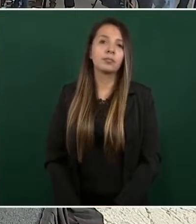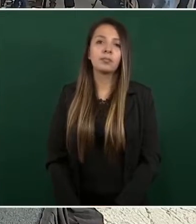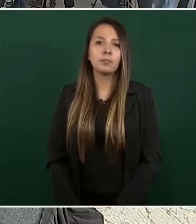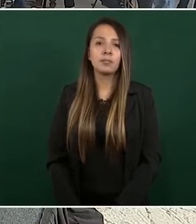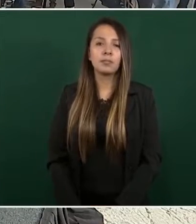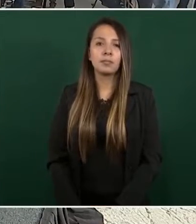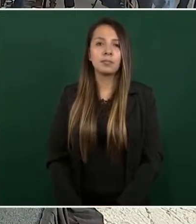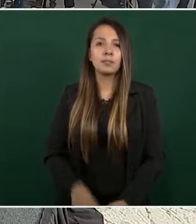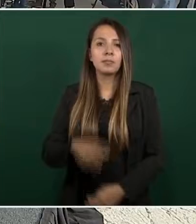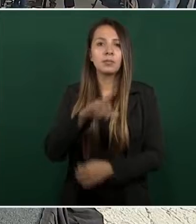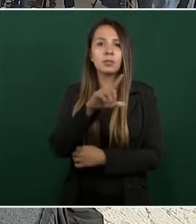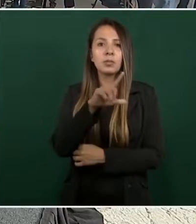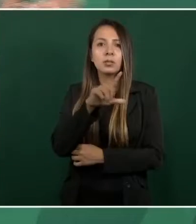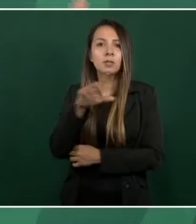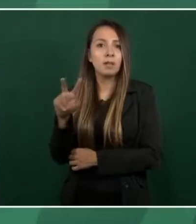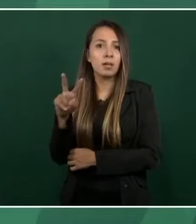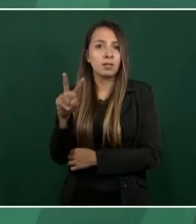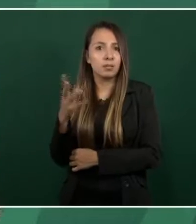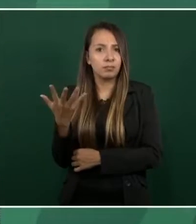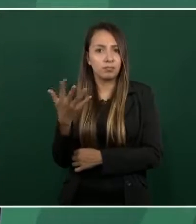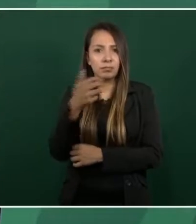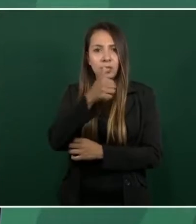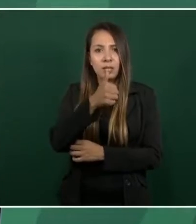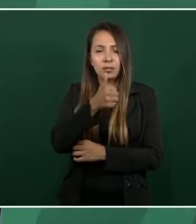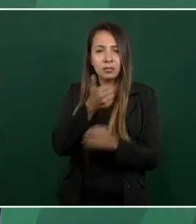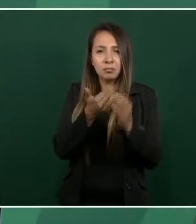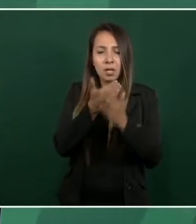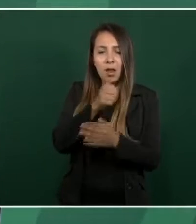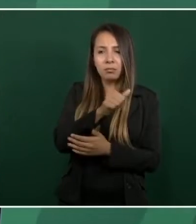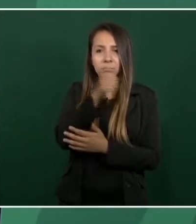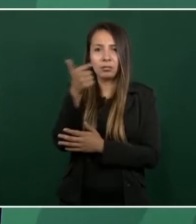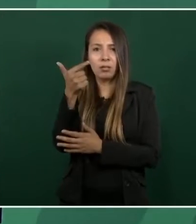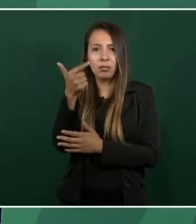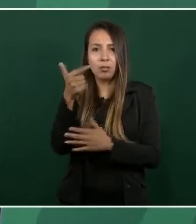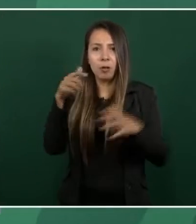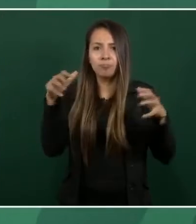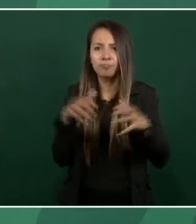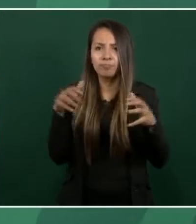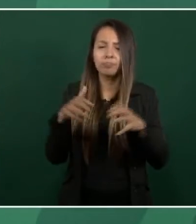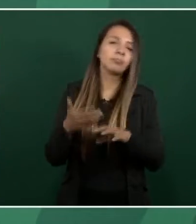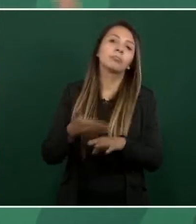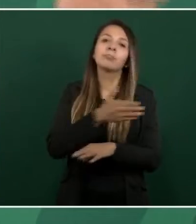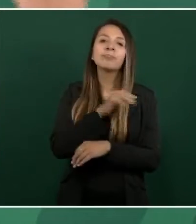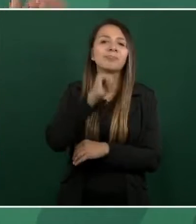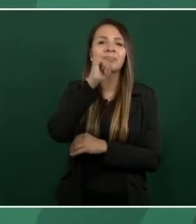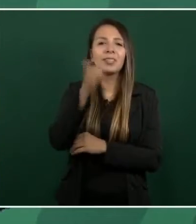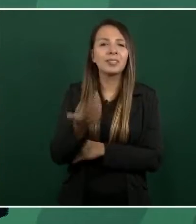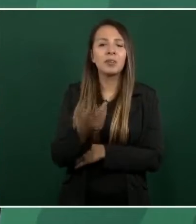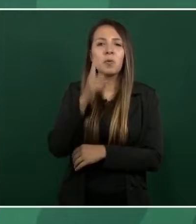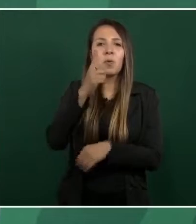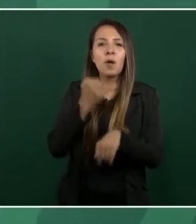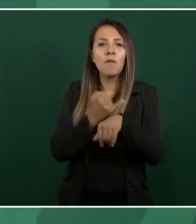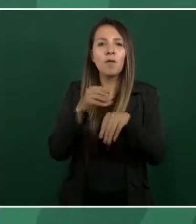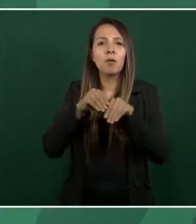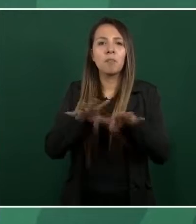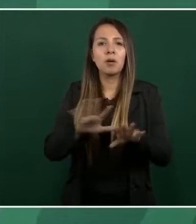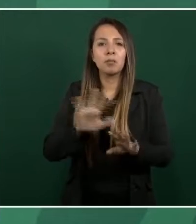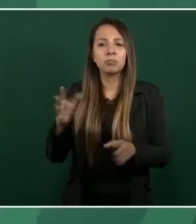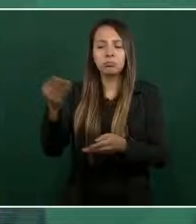De lunes a viernes, de 6 a 7 de la mañana. No, recibían un informe.